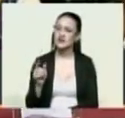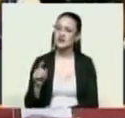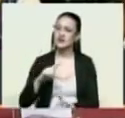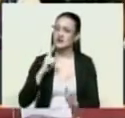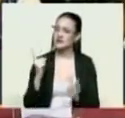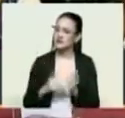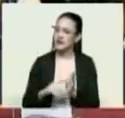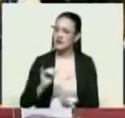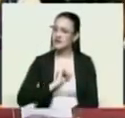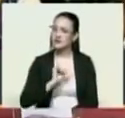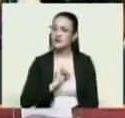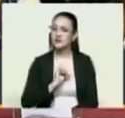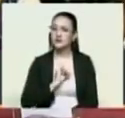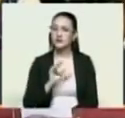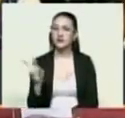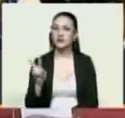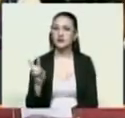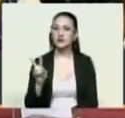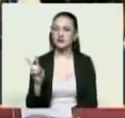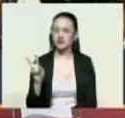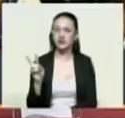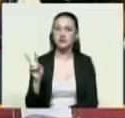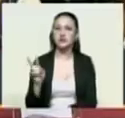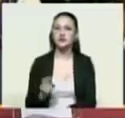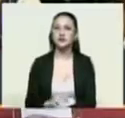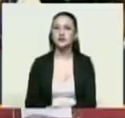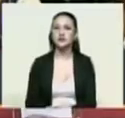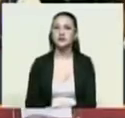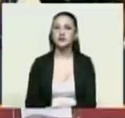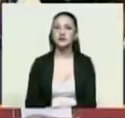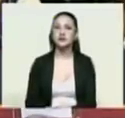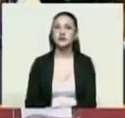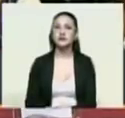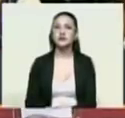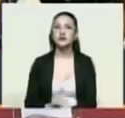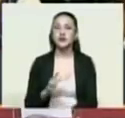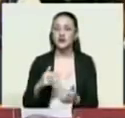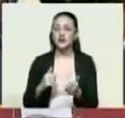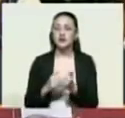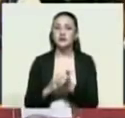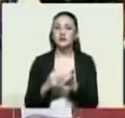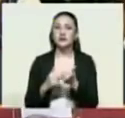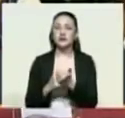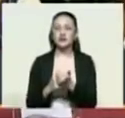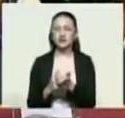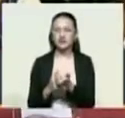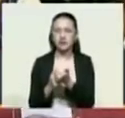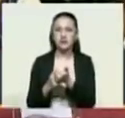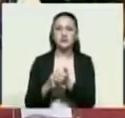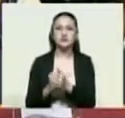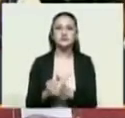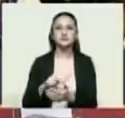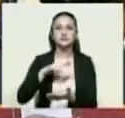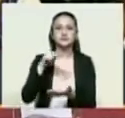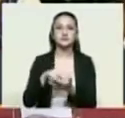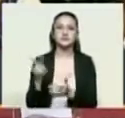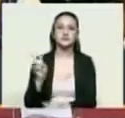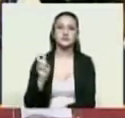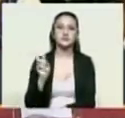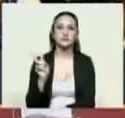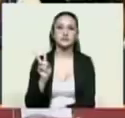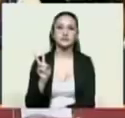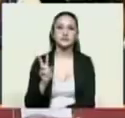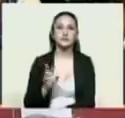de la identidad de Venezuela y tienen que contar con todo el apoyo de la nación venezolana y, por supuesto, del